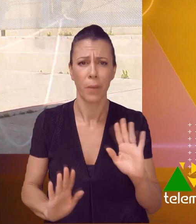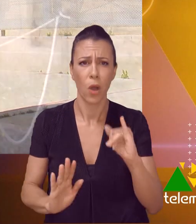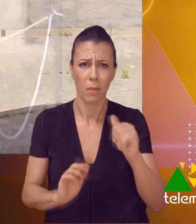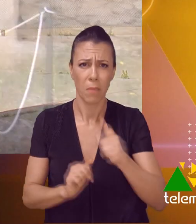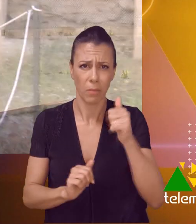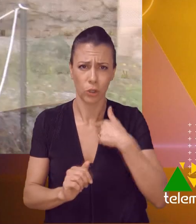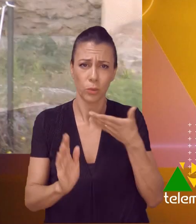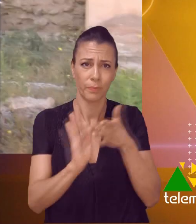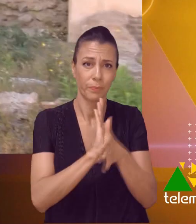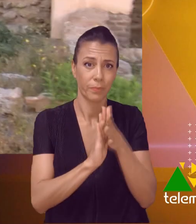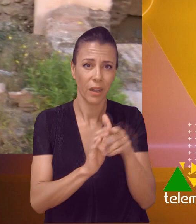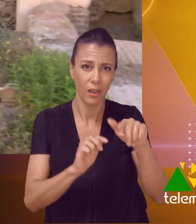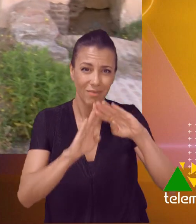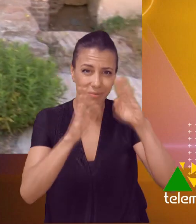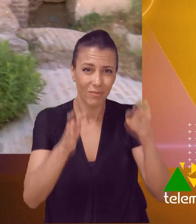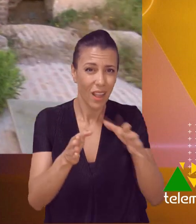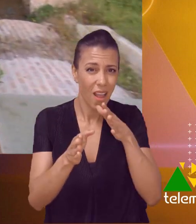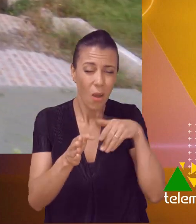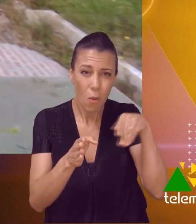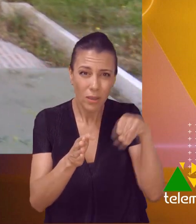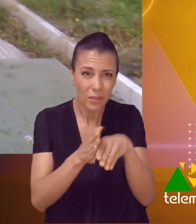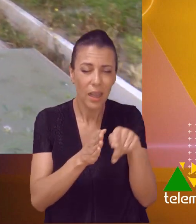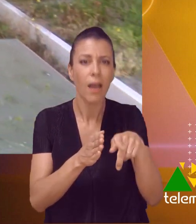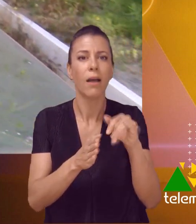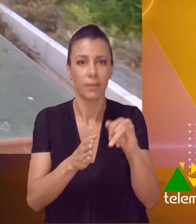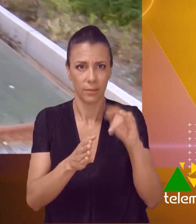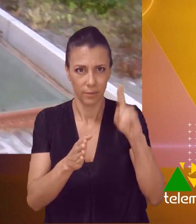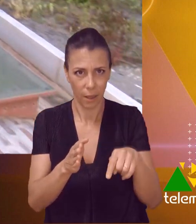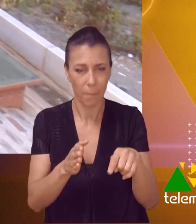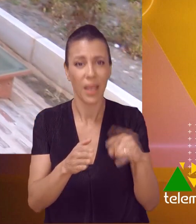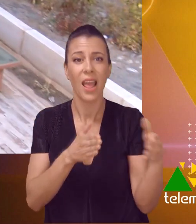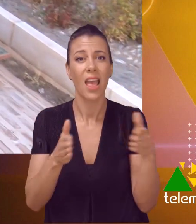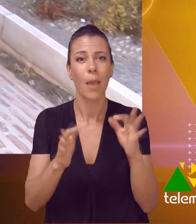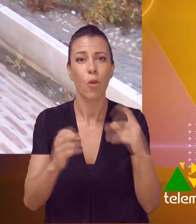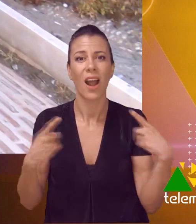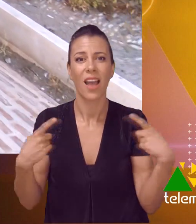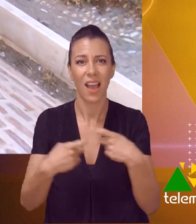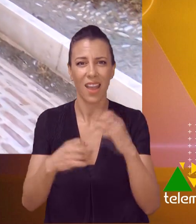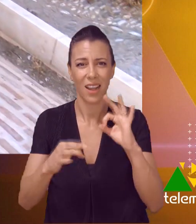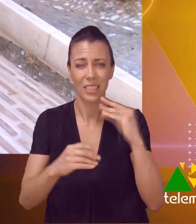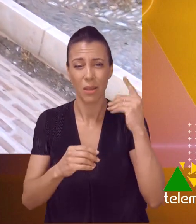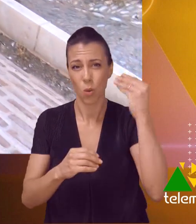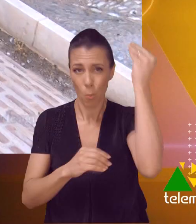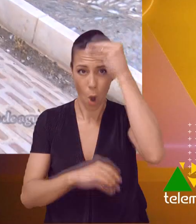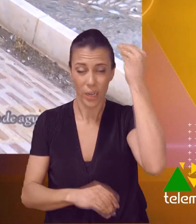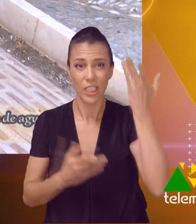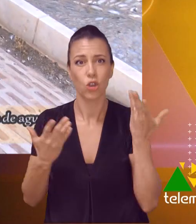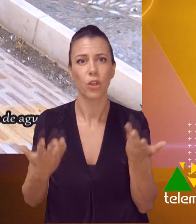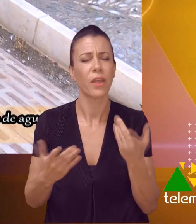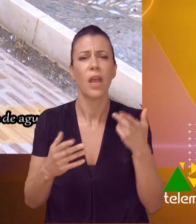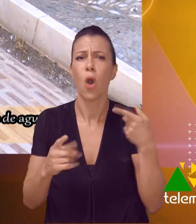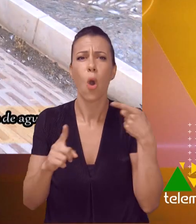aljibe. Este aljibe se hace también en época de la Guerra de los Moriscos, es decir, ¿con qué